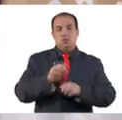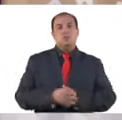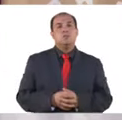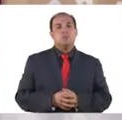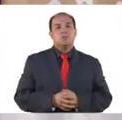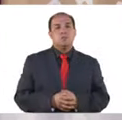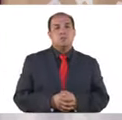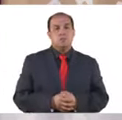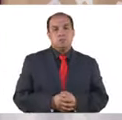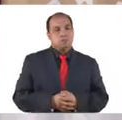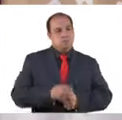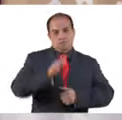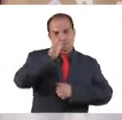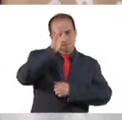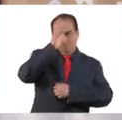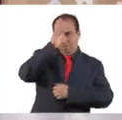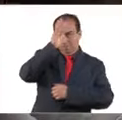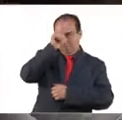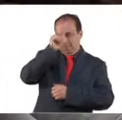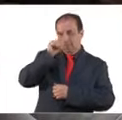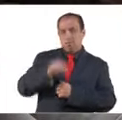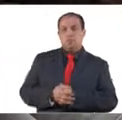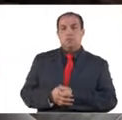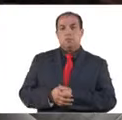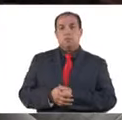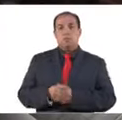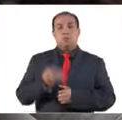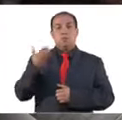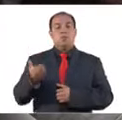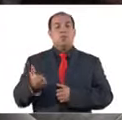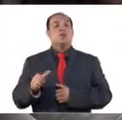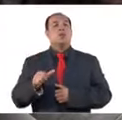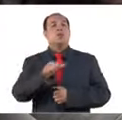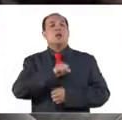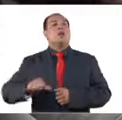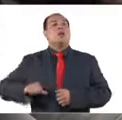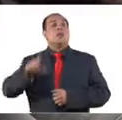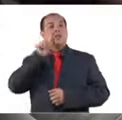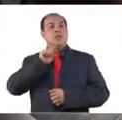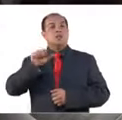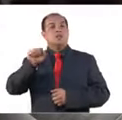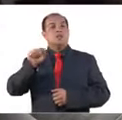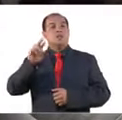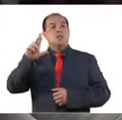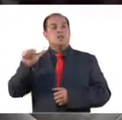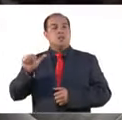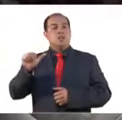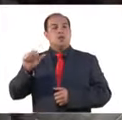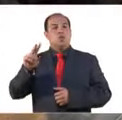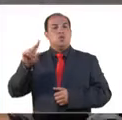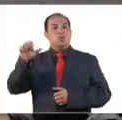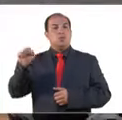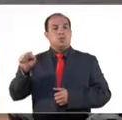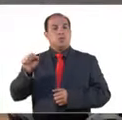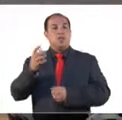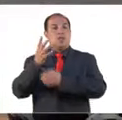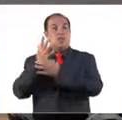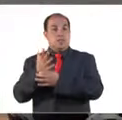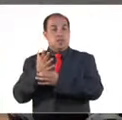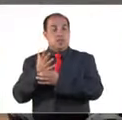Pues no estamos de acuerdo. La alcaldesa Cuevas dijo que es parte de la libertad de expresión.